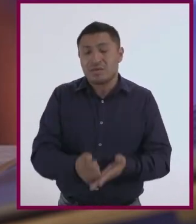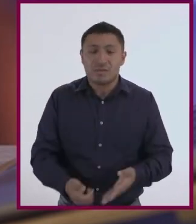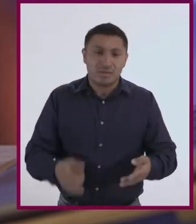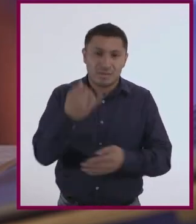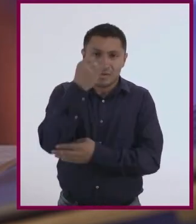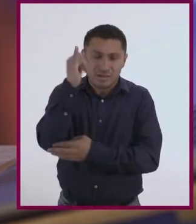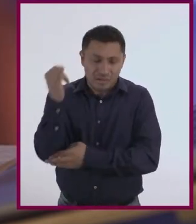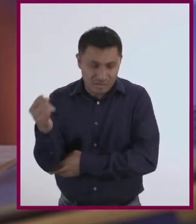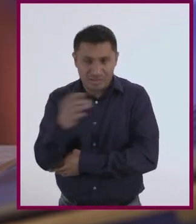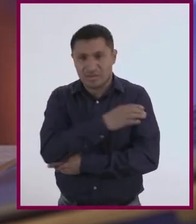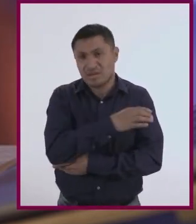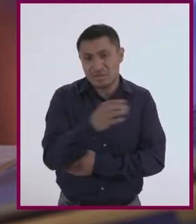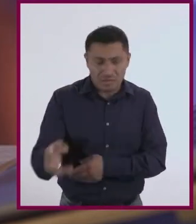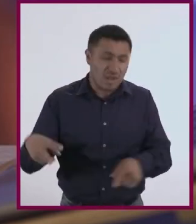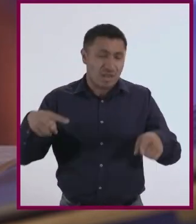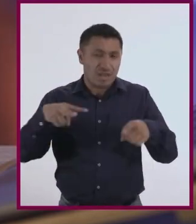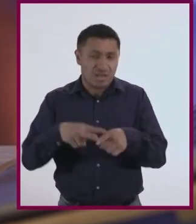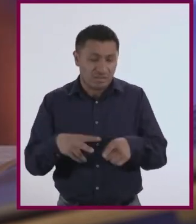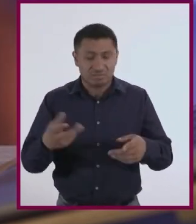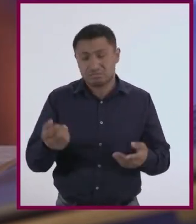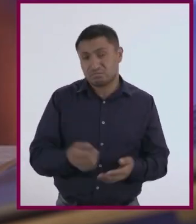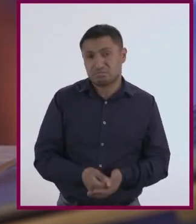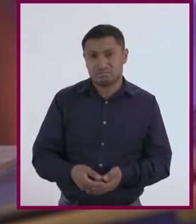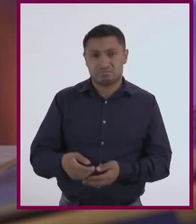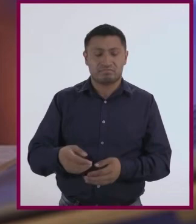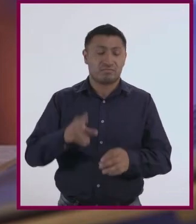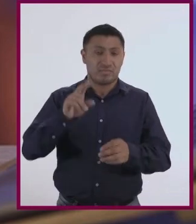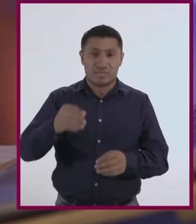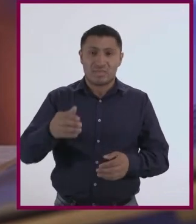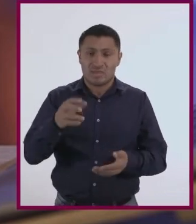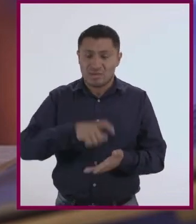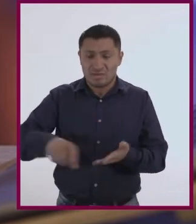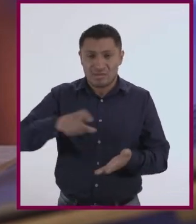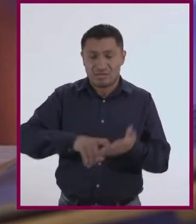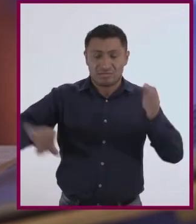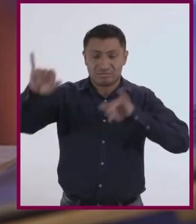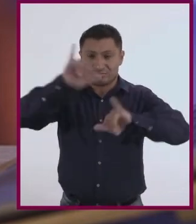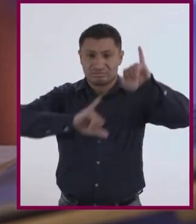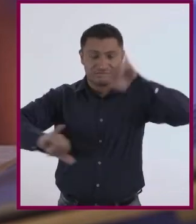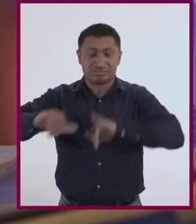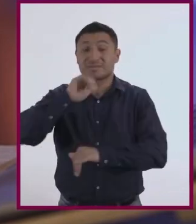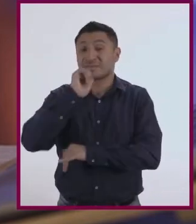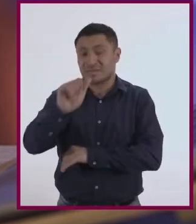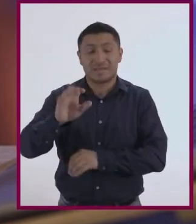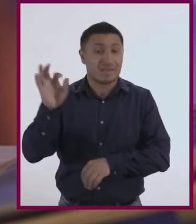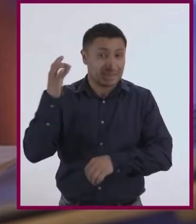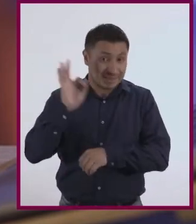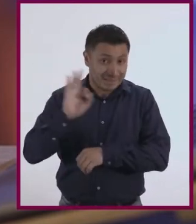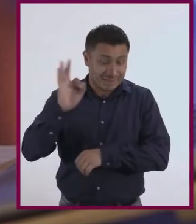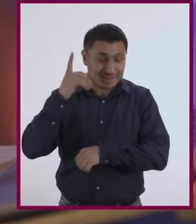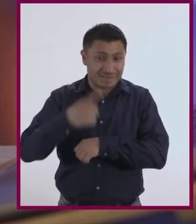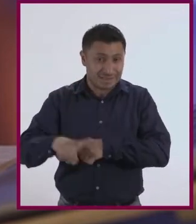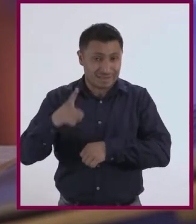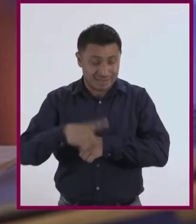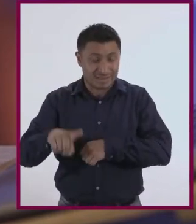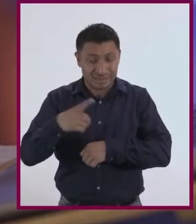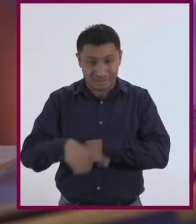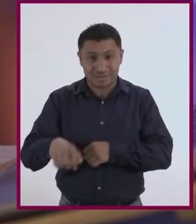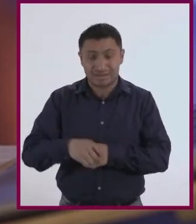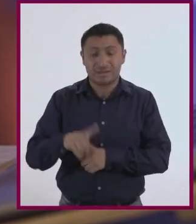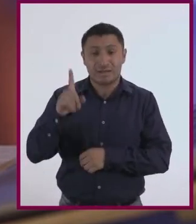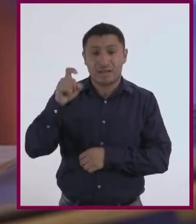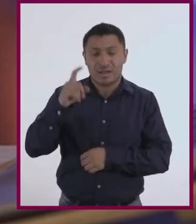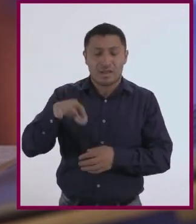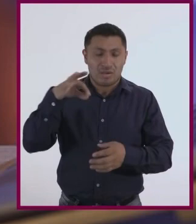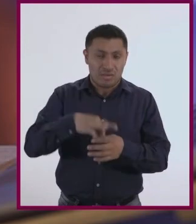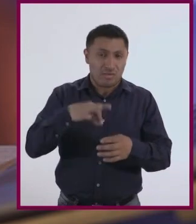parques, huertos o en la agricultura evita la necesidad de comprar y usar fertilizantes químicos y pesticidas que pueden ser tóxicos. Además de ahorrar agua de